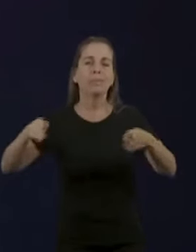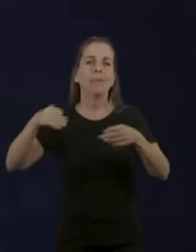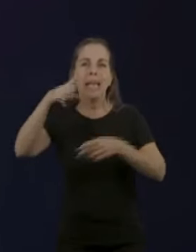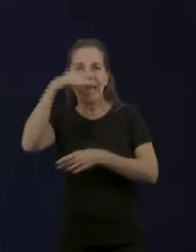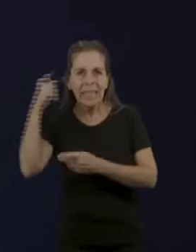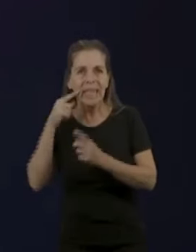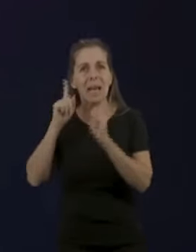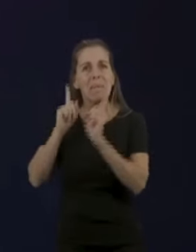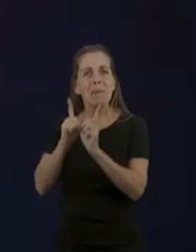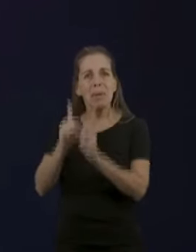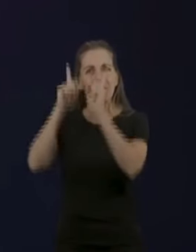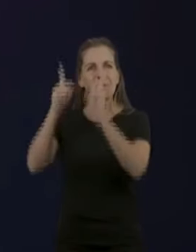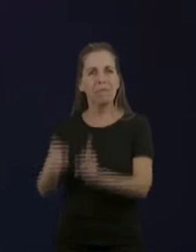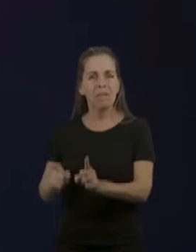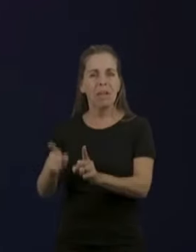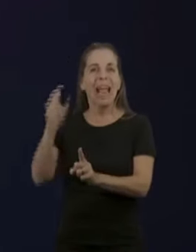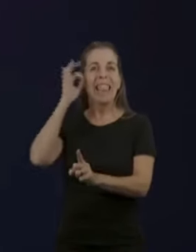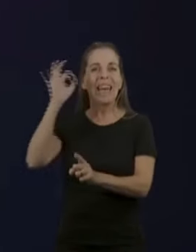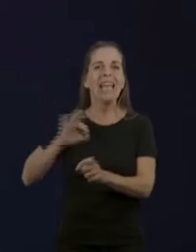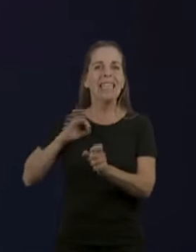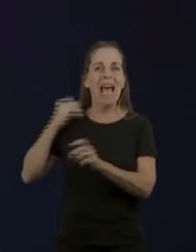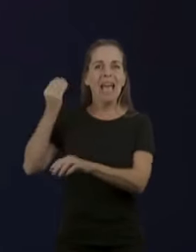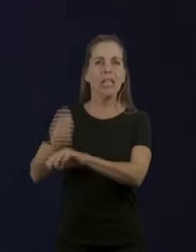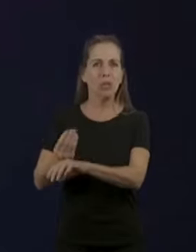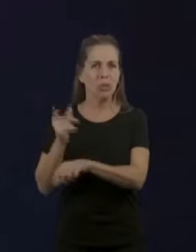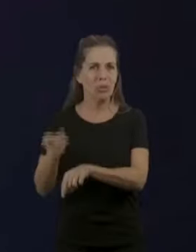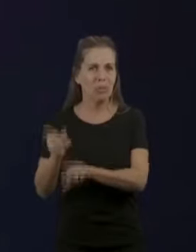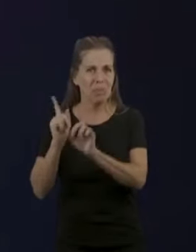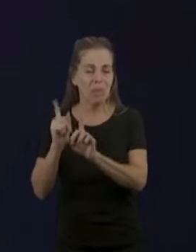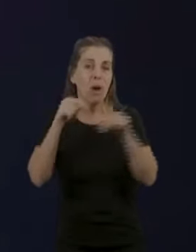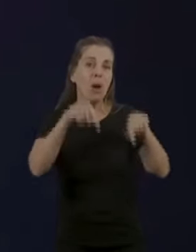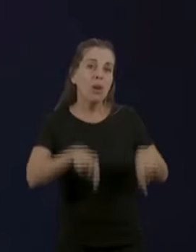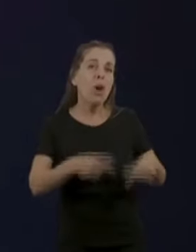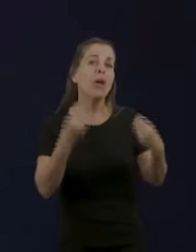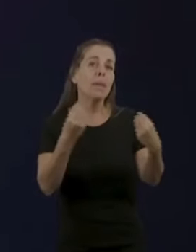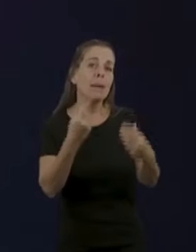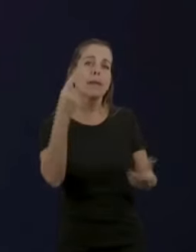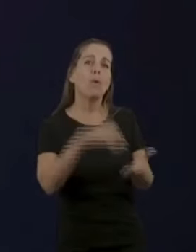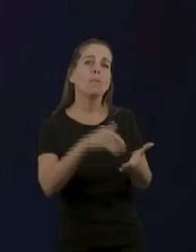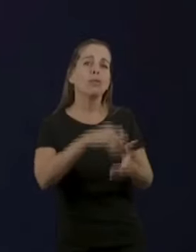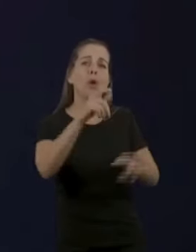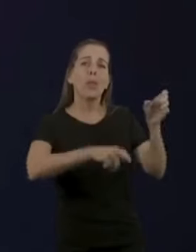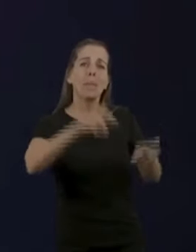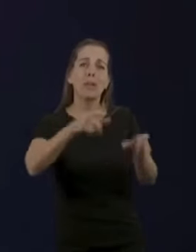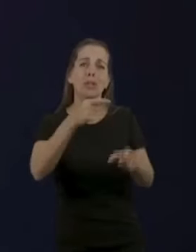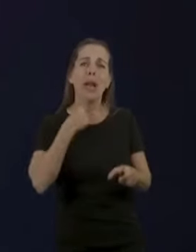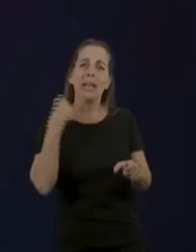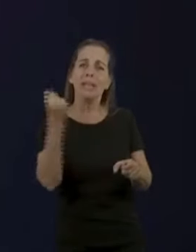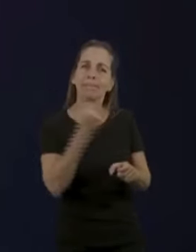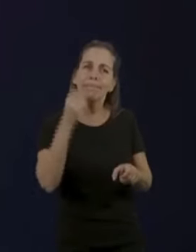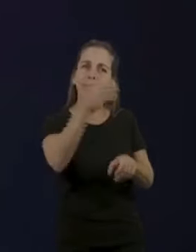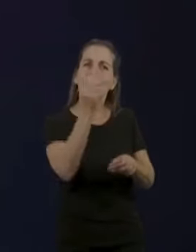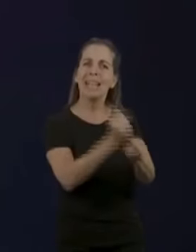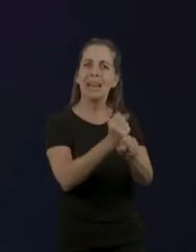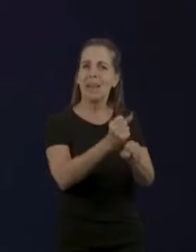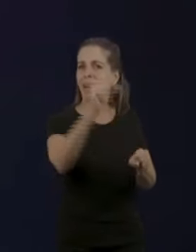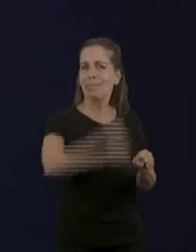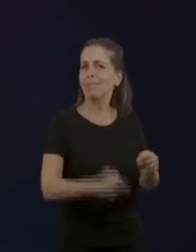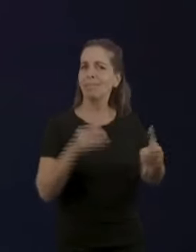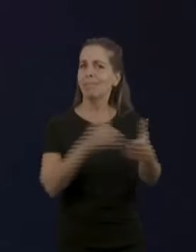eh Y hoy mientras que un millón de trabajadores quedan varados por el paro de su gremio él se